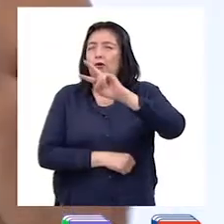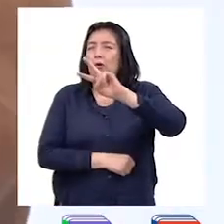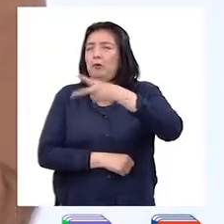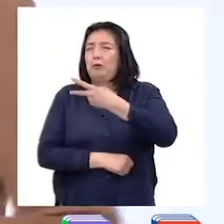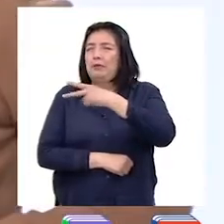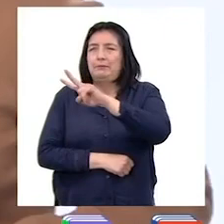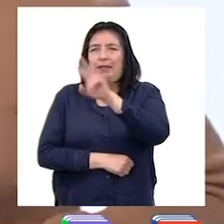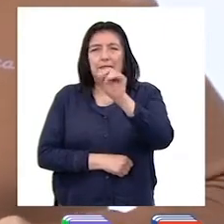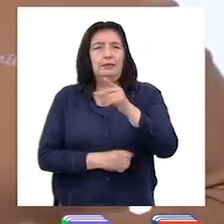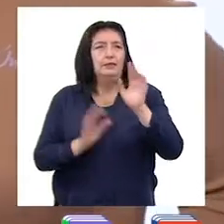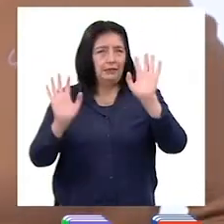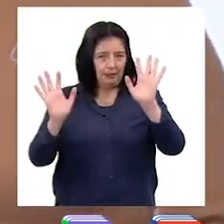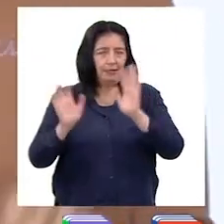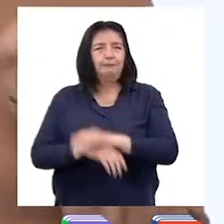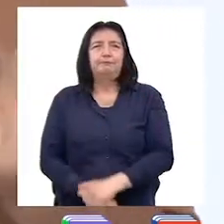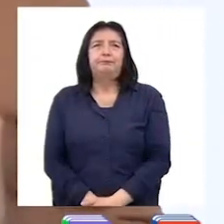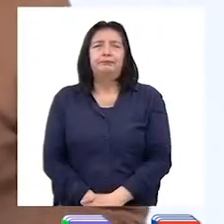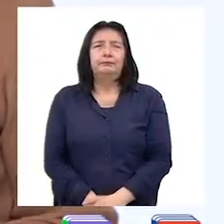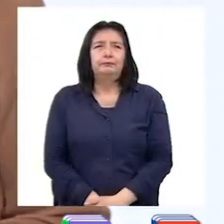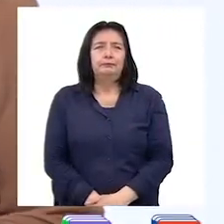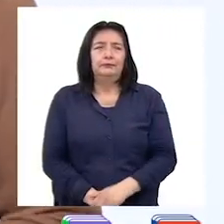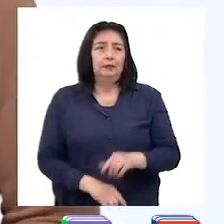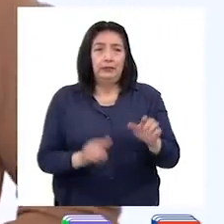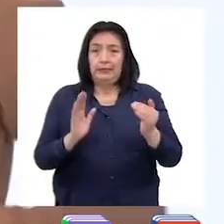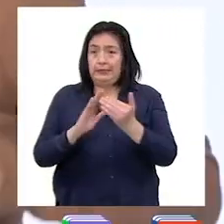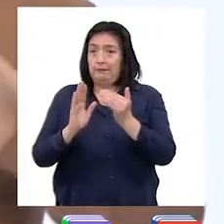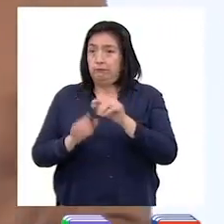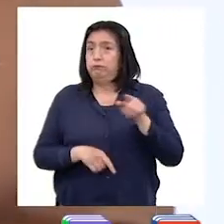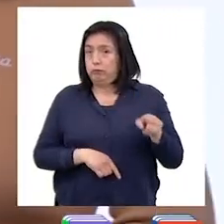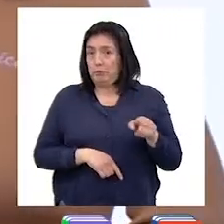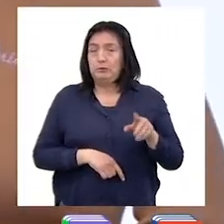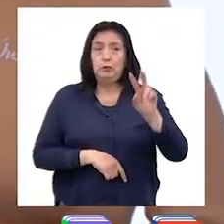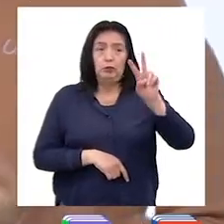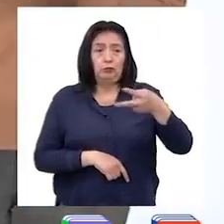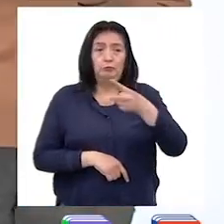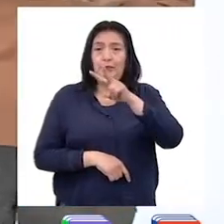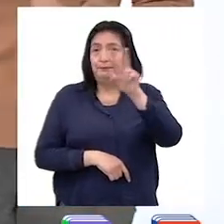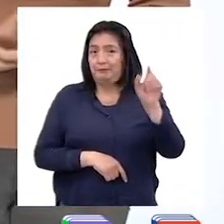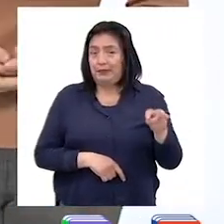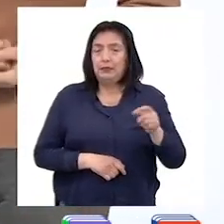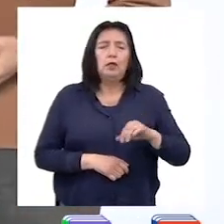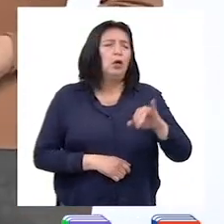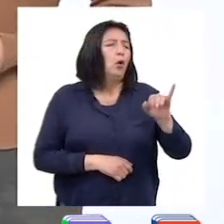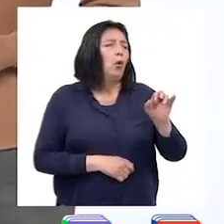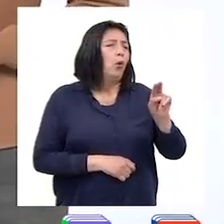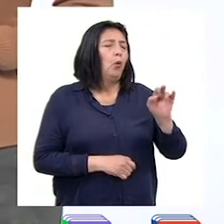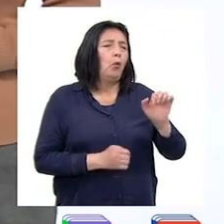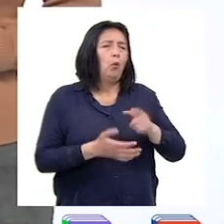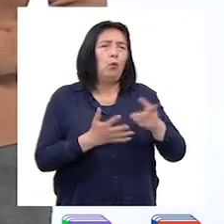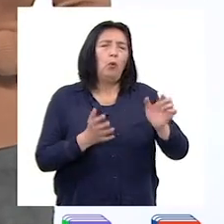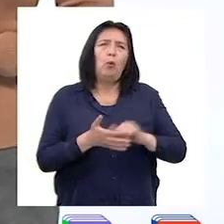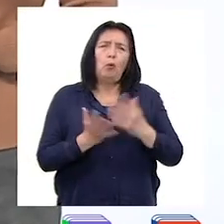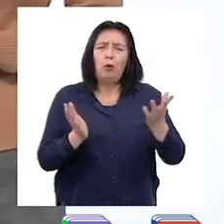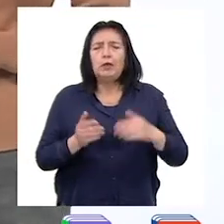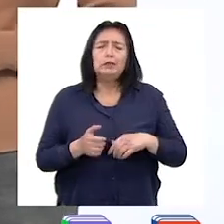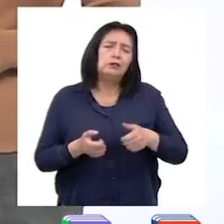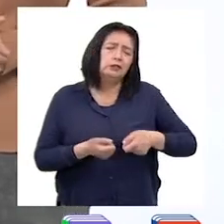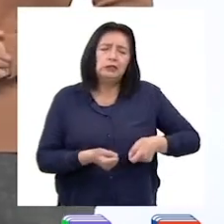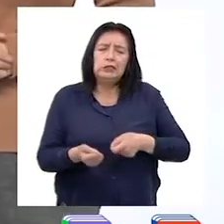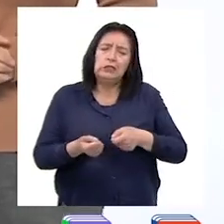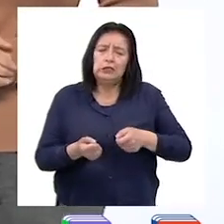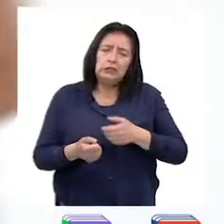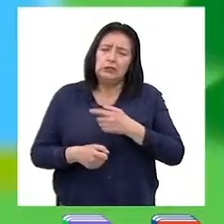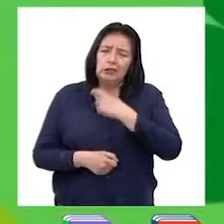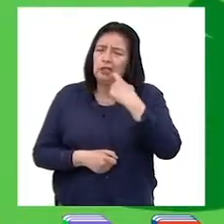2020. Ahí vamos. En el mismo pueblo, en el 2020, Juana estaba dando una vuelta por el campo